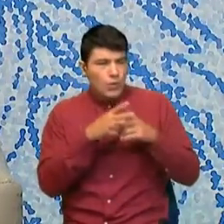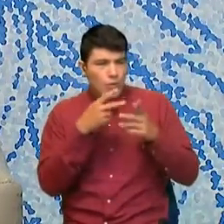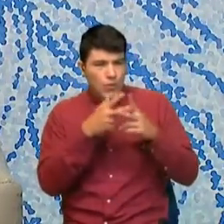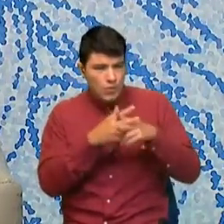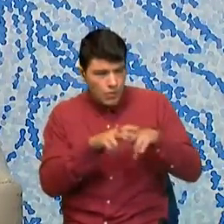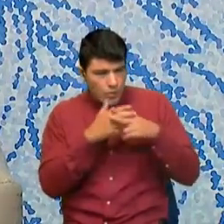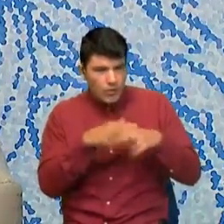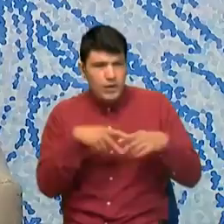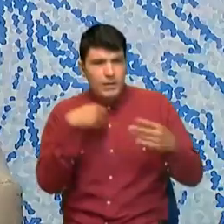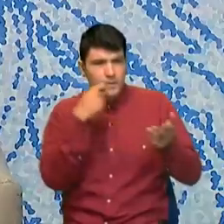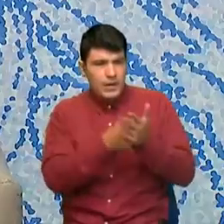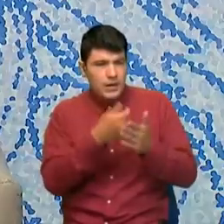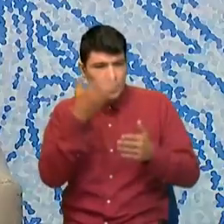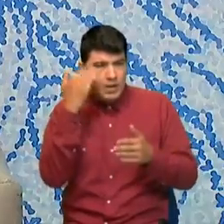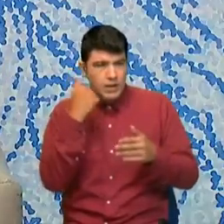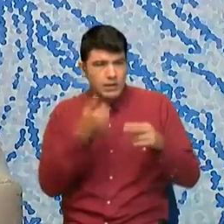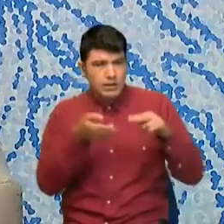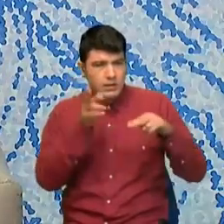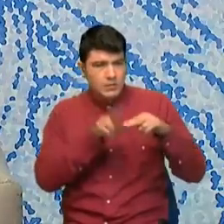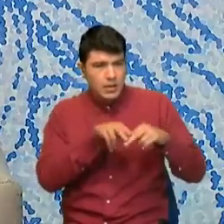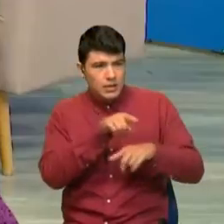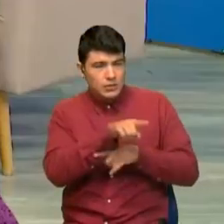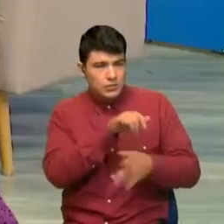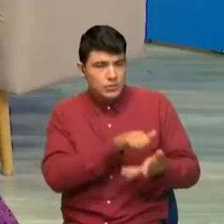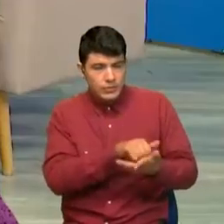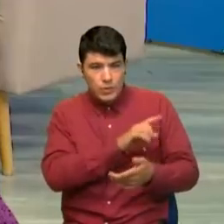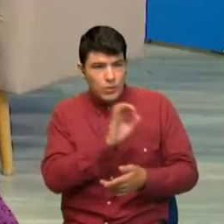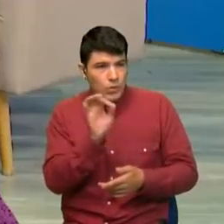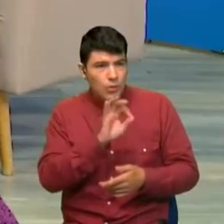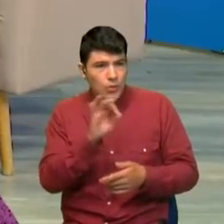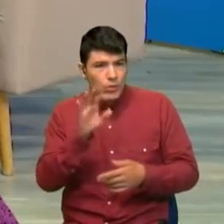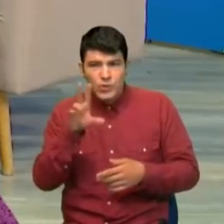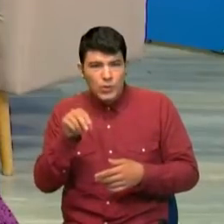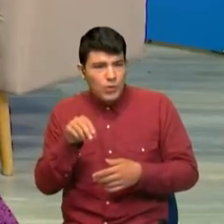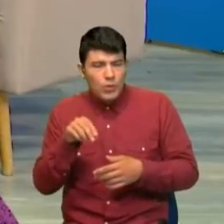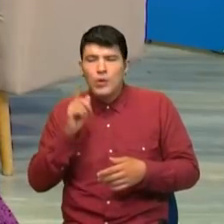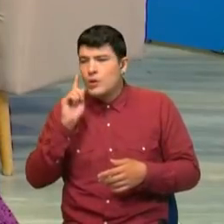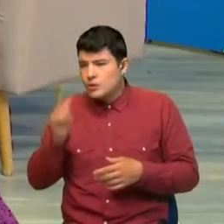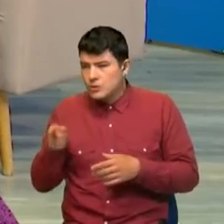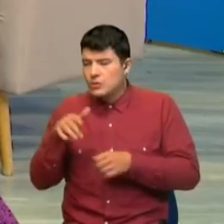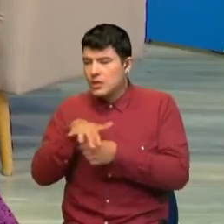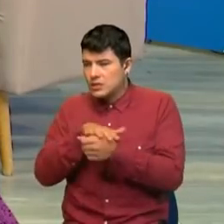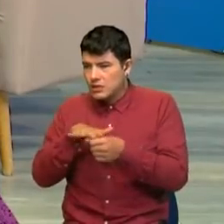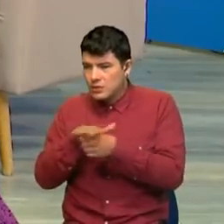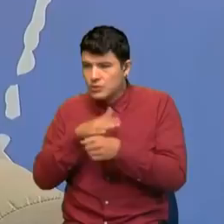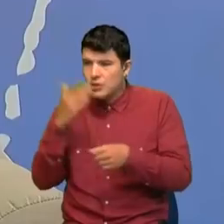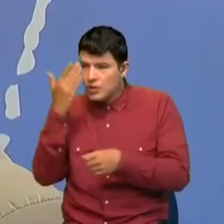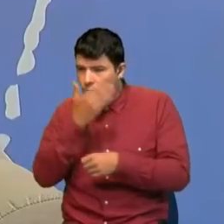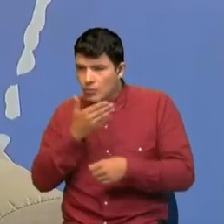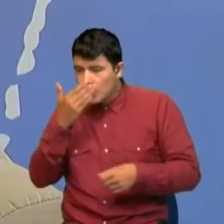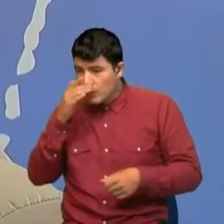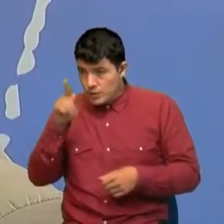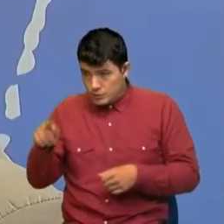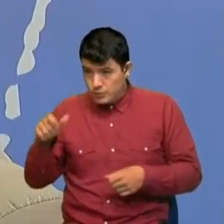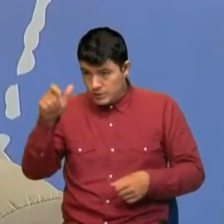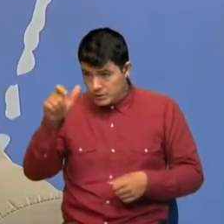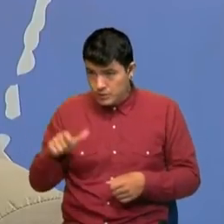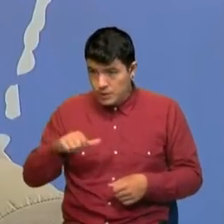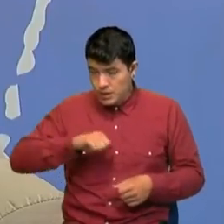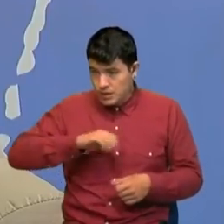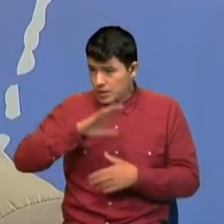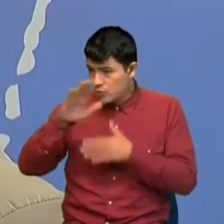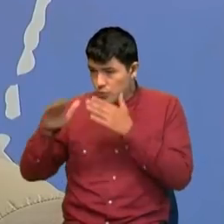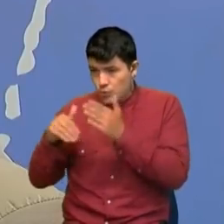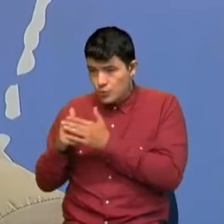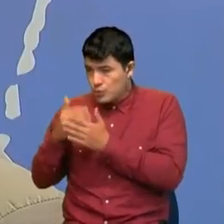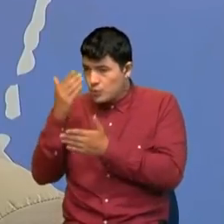los impuestos que él ha pagado o no? Es una situación netamente probatoria. Si la persona tiene todos los recibos,